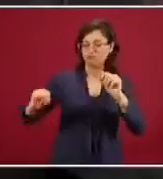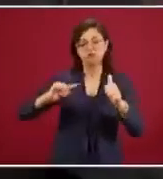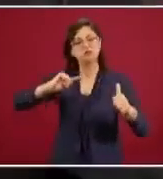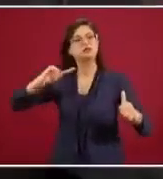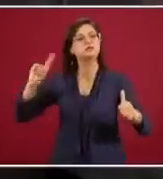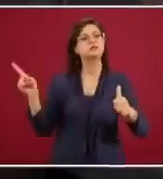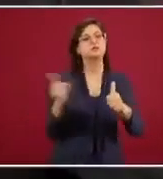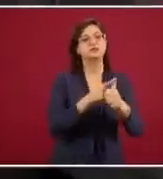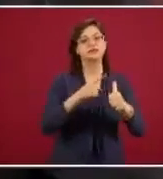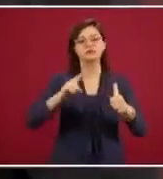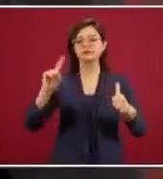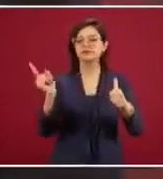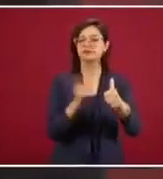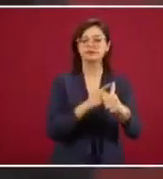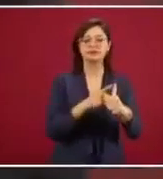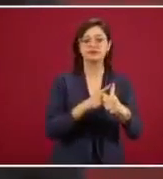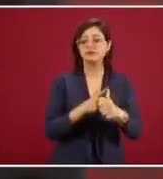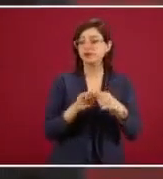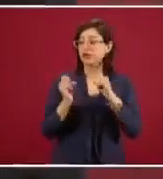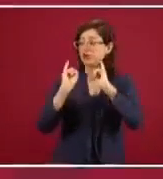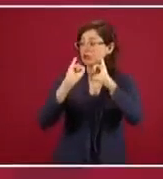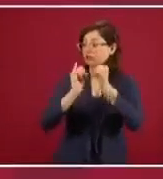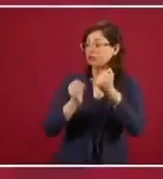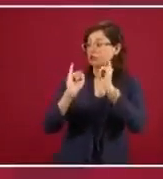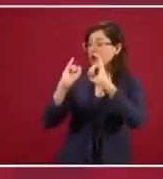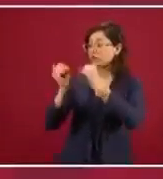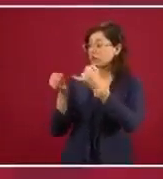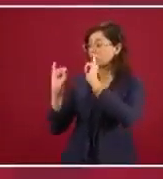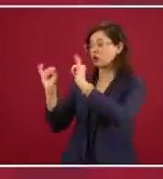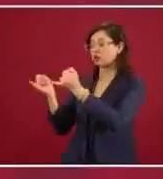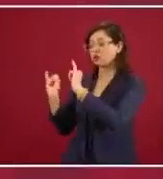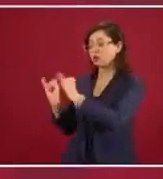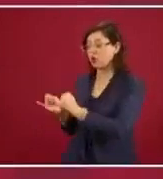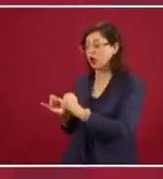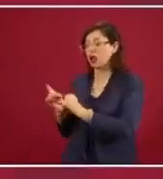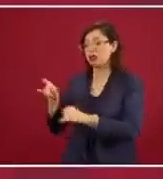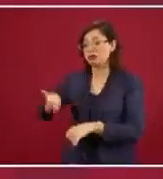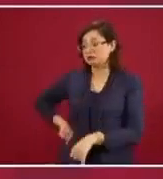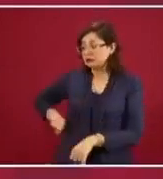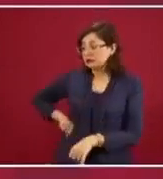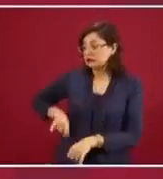no los intereses personales, por legítimos que sean.